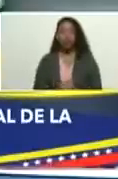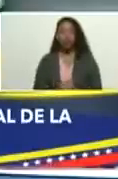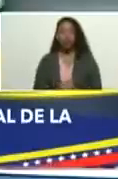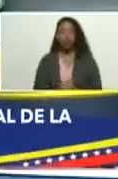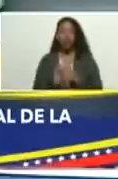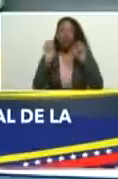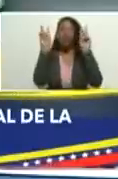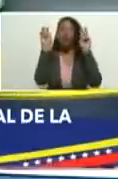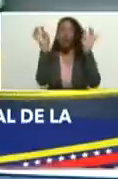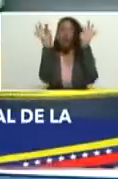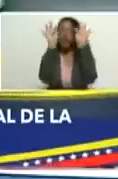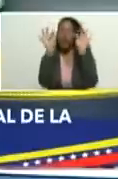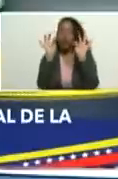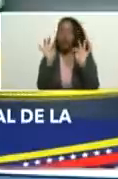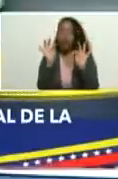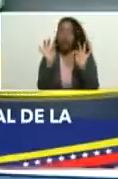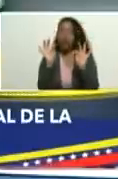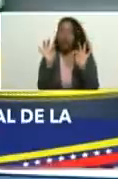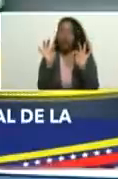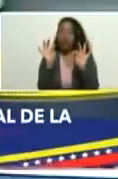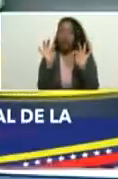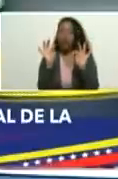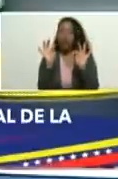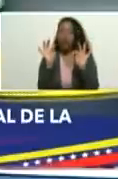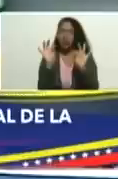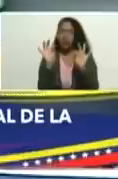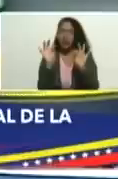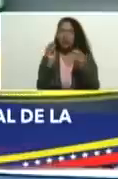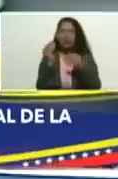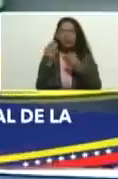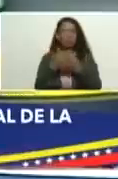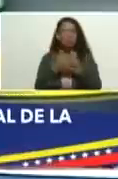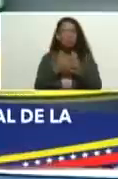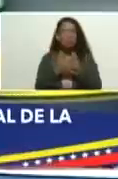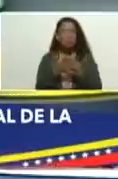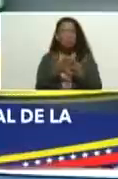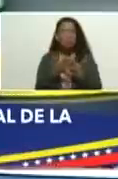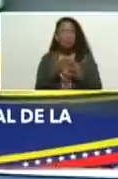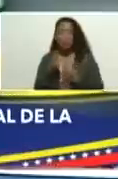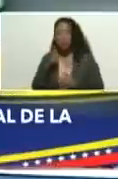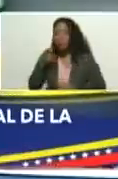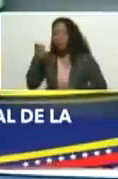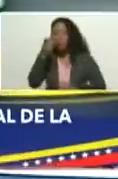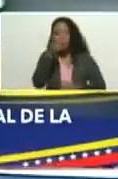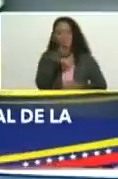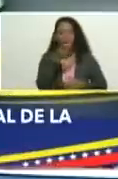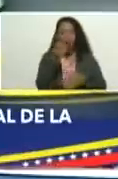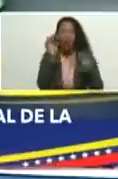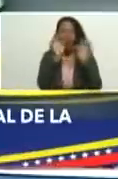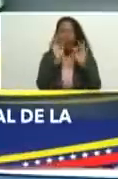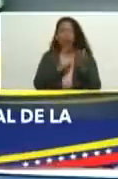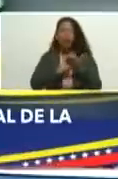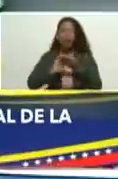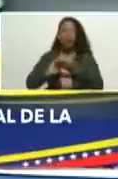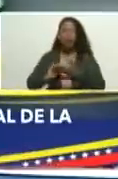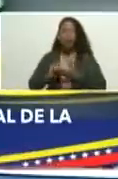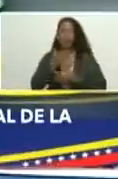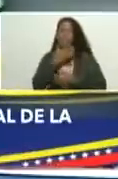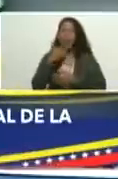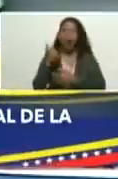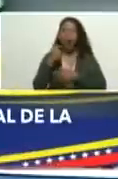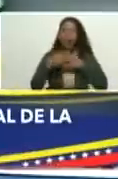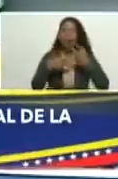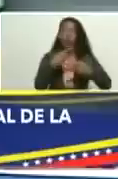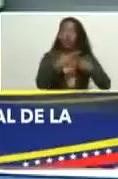nuevos modelos que busquen la eficiencia, la efectividad, la producción